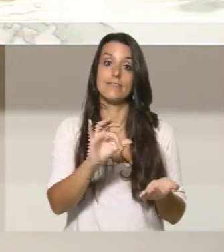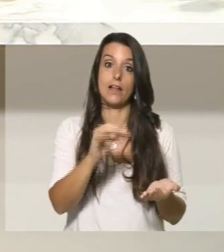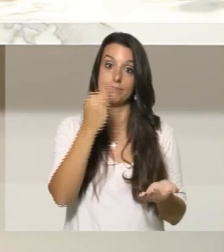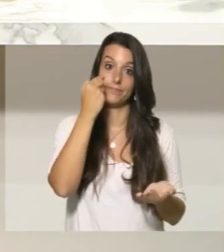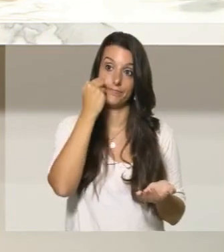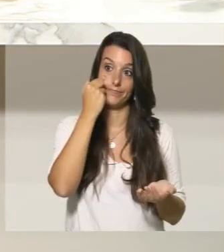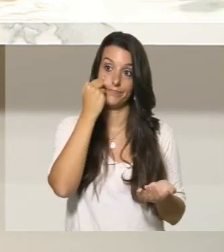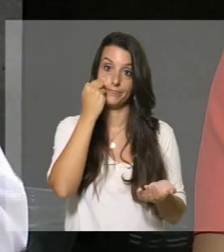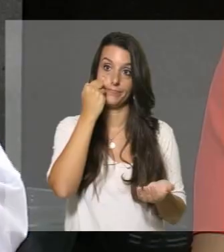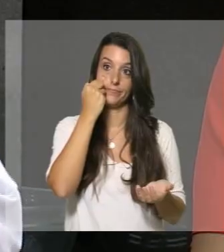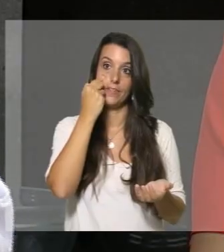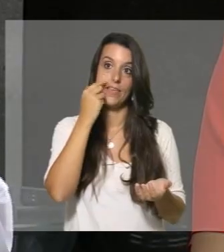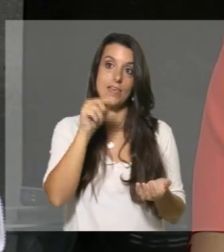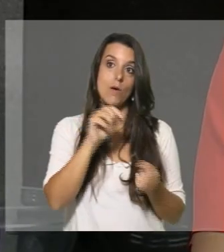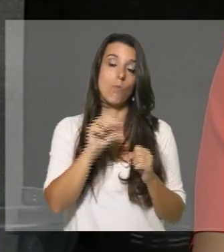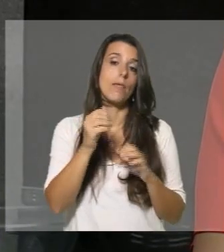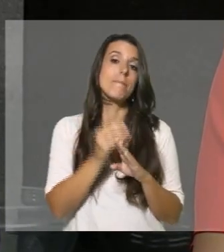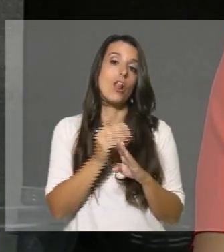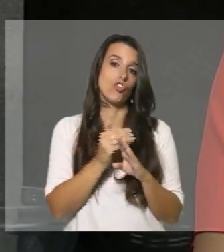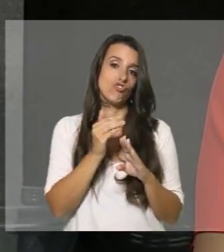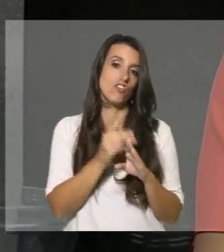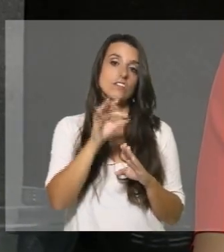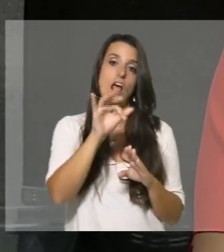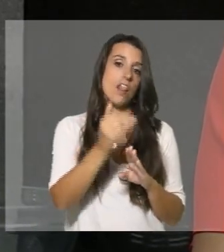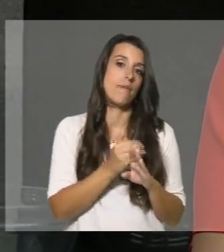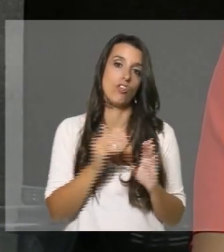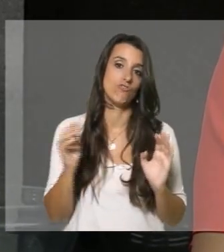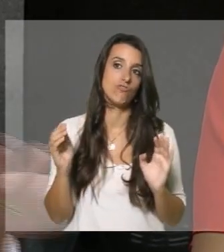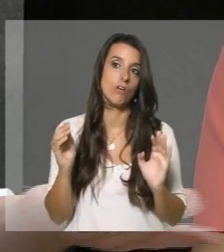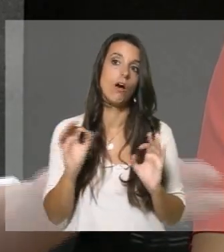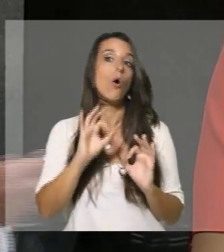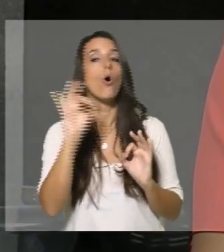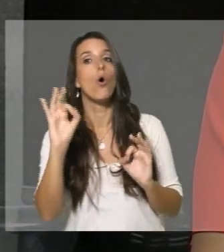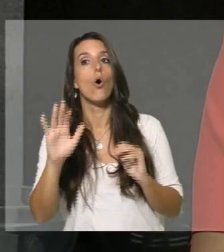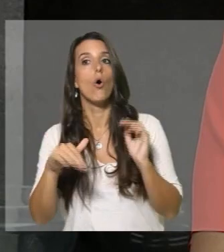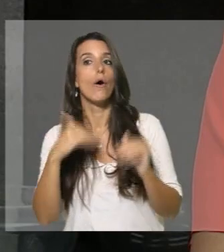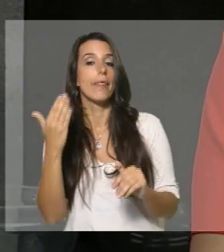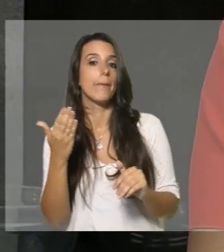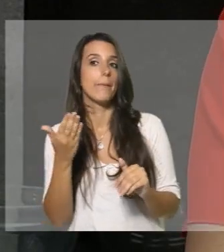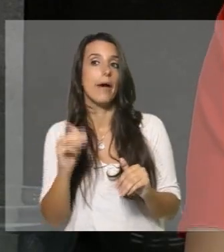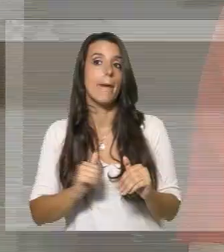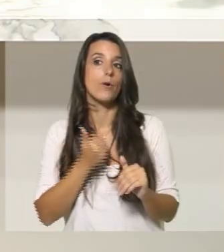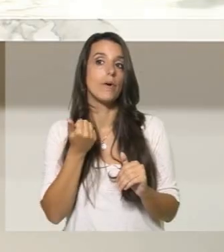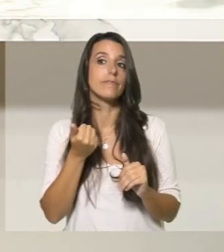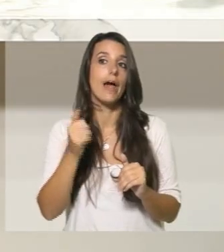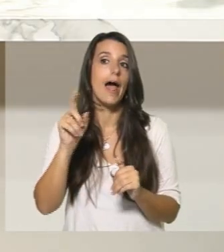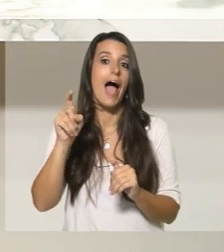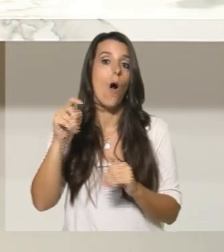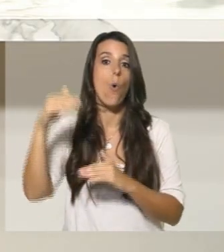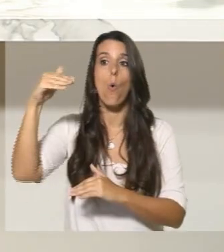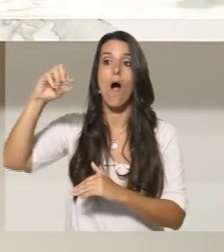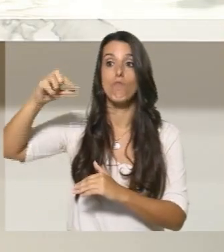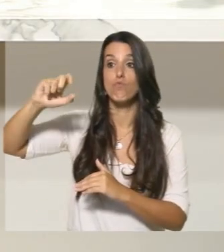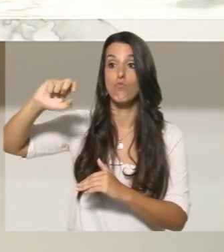que agregar sal a la receta, ahí le podemos bajar la cantidad de sodio. Perfecto. ¿Tá? Y si no, después utilizar aguas envasadas. Claro, obvio. Va a ser también